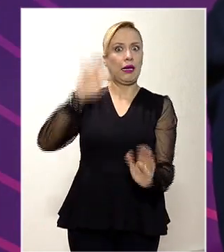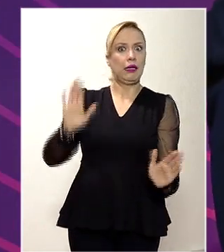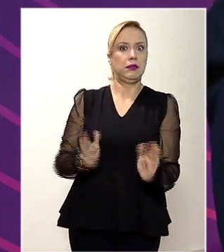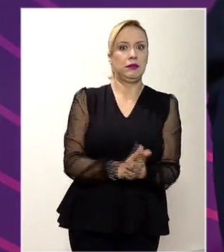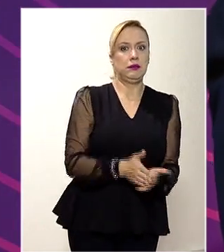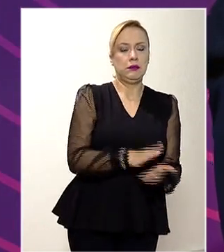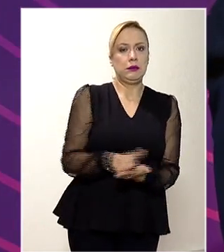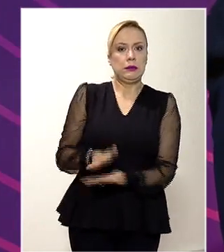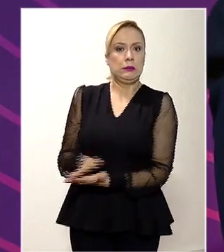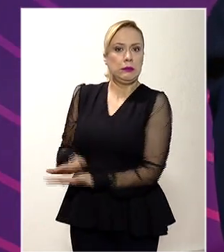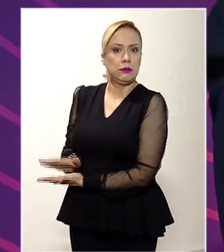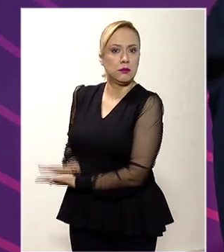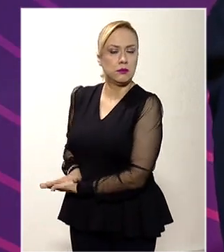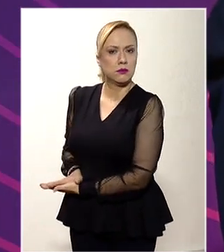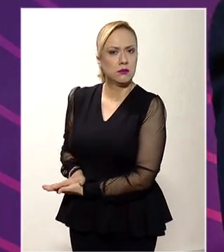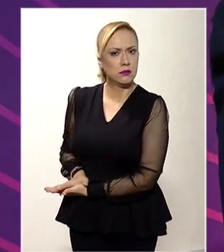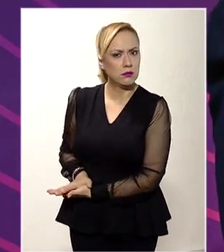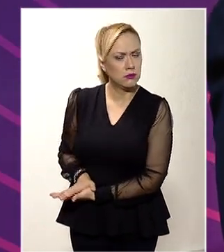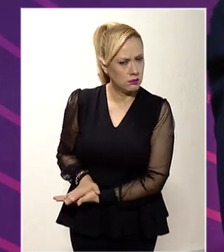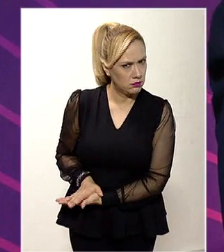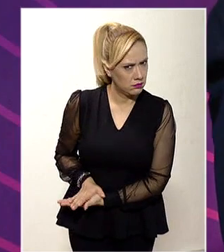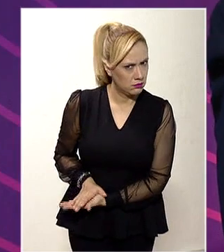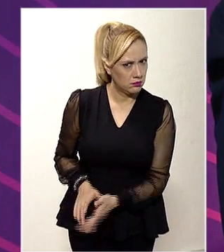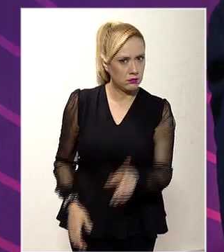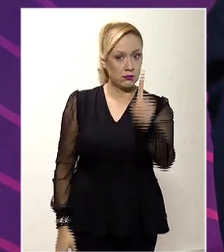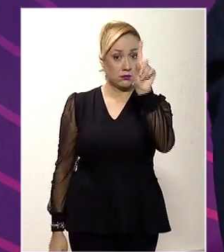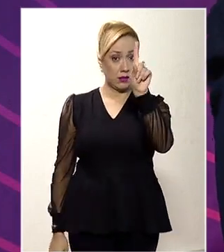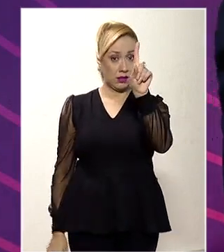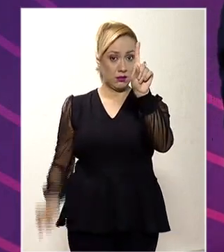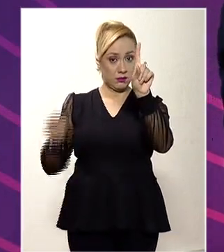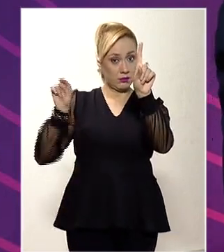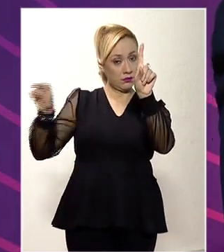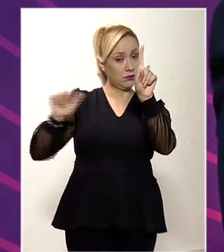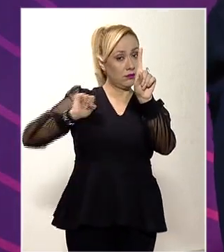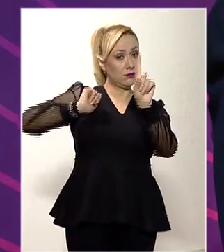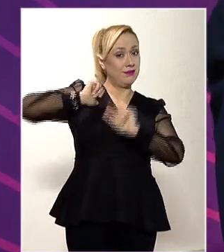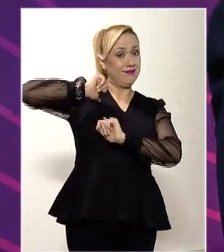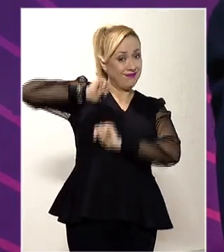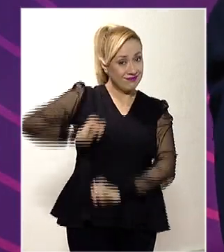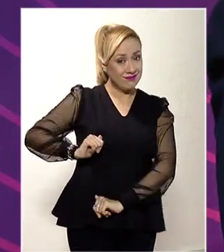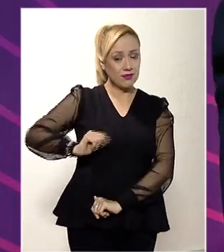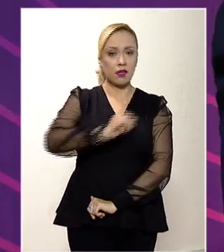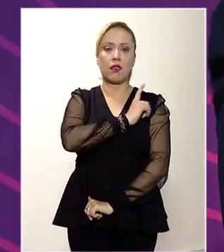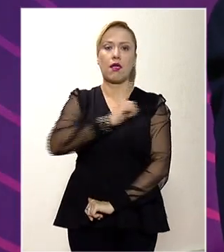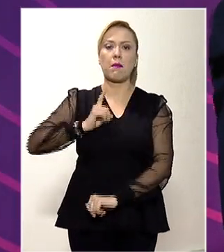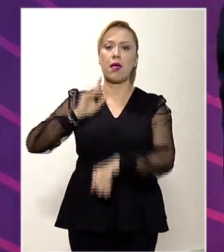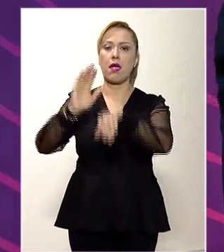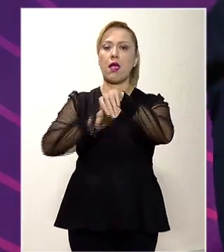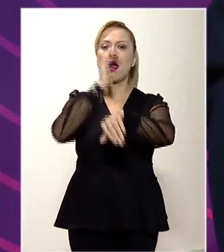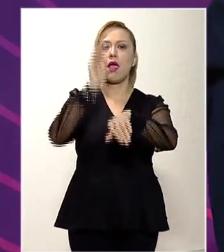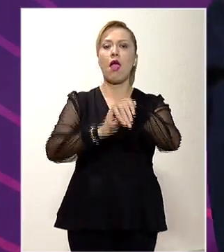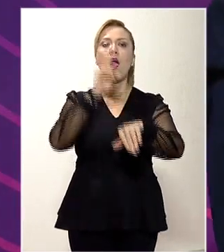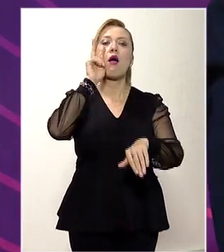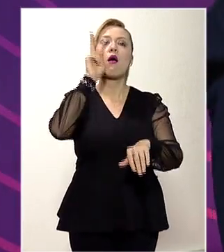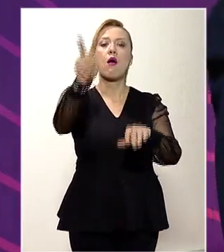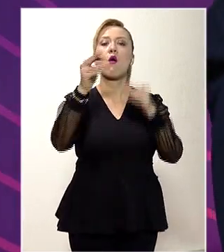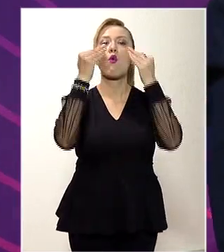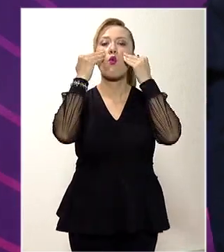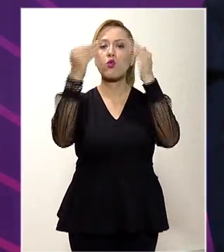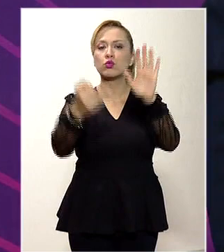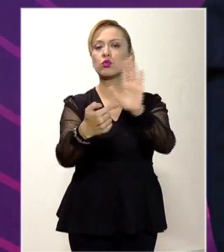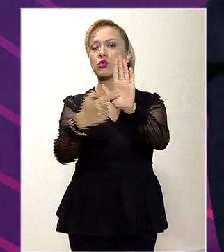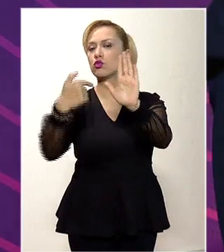¿no? Es que justo, primero un estado, bueno, una autoridad tiene que acreditar, tiene que demostrar que